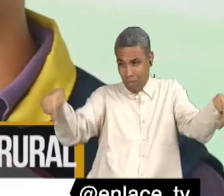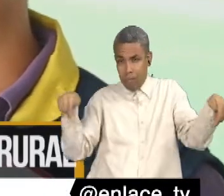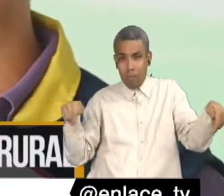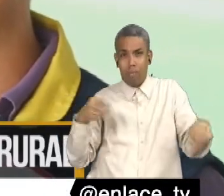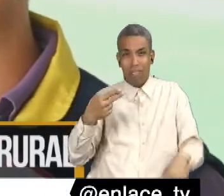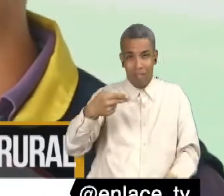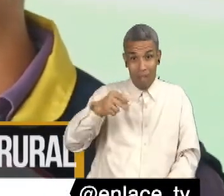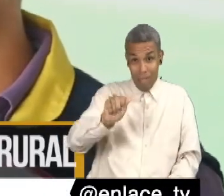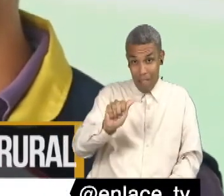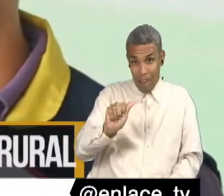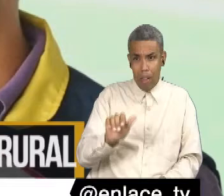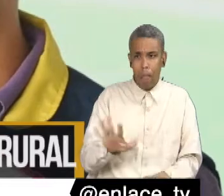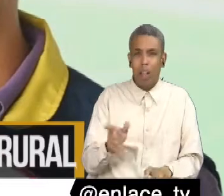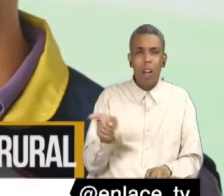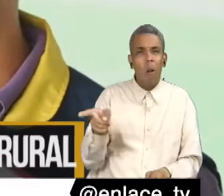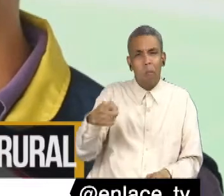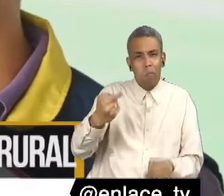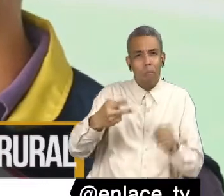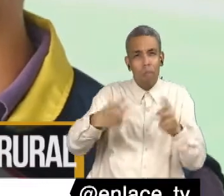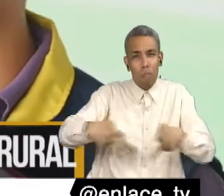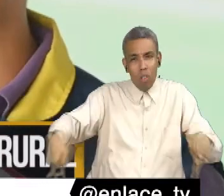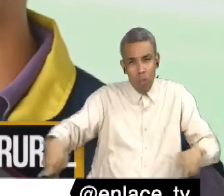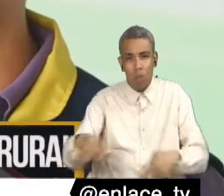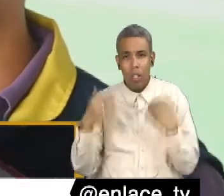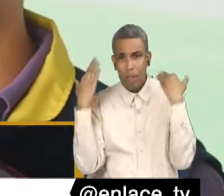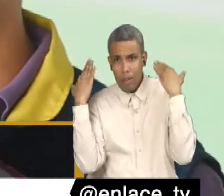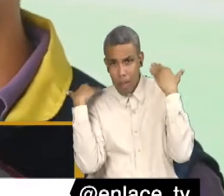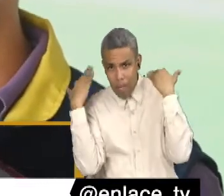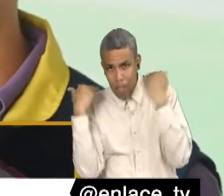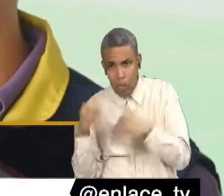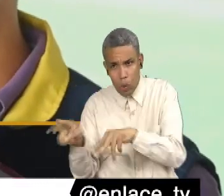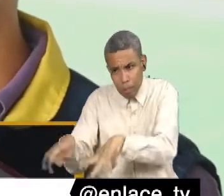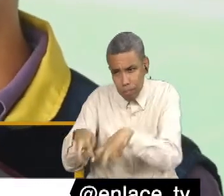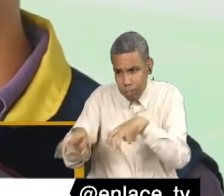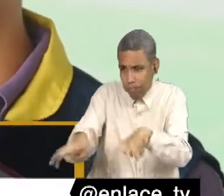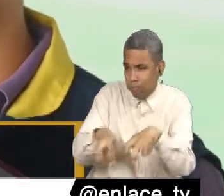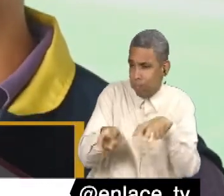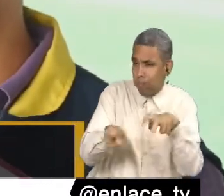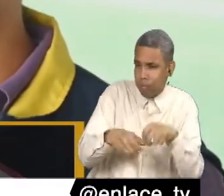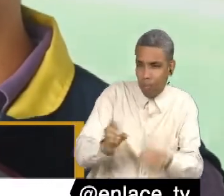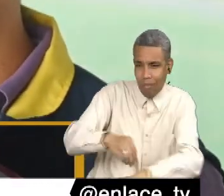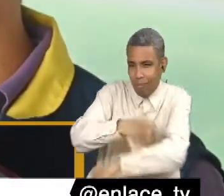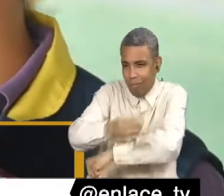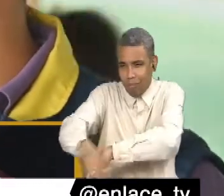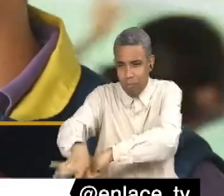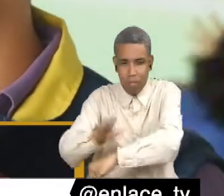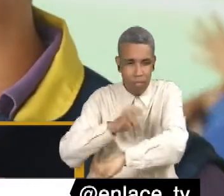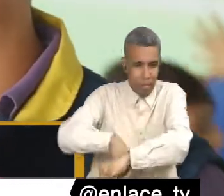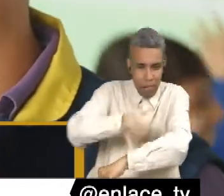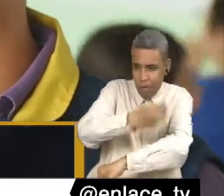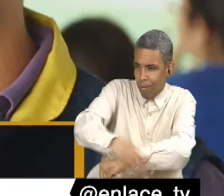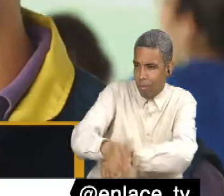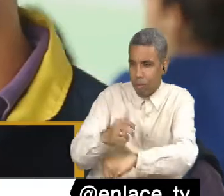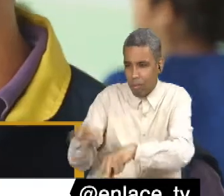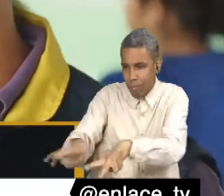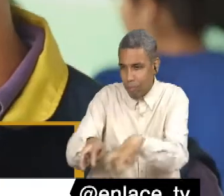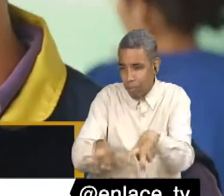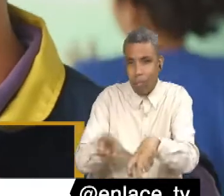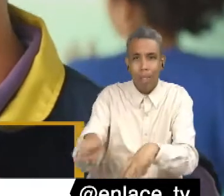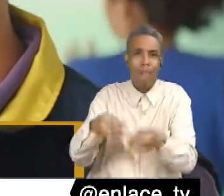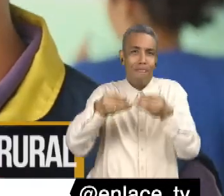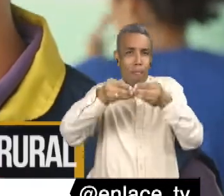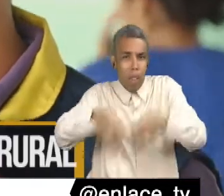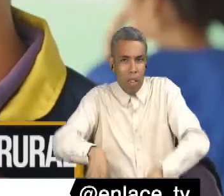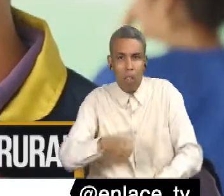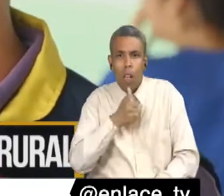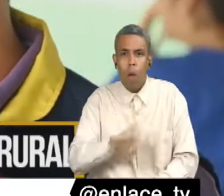agricultores, pequeños campesinos que tienen sus pequeñas parcelas. Ya se realizó también un censo. Estamos estudiando aquí en el